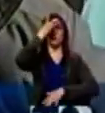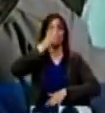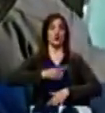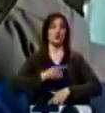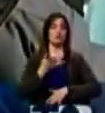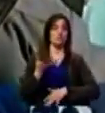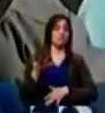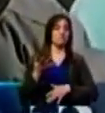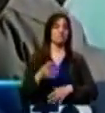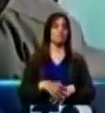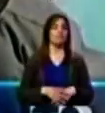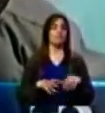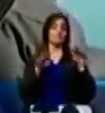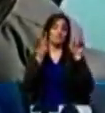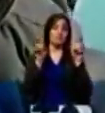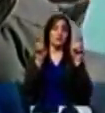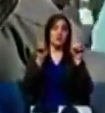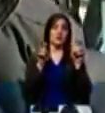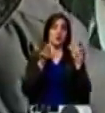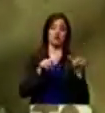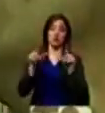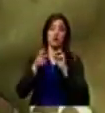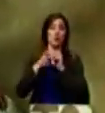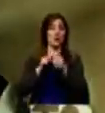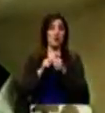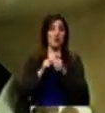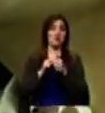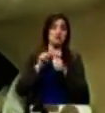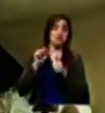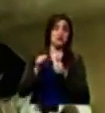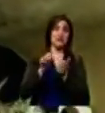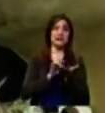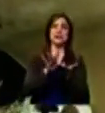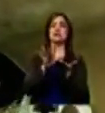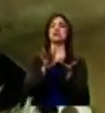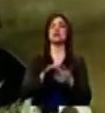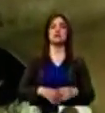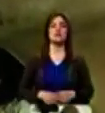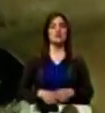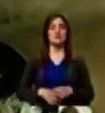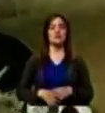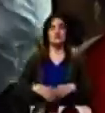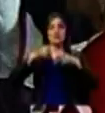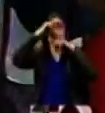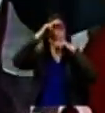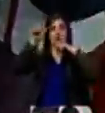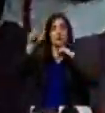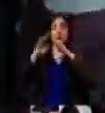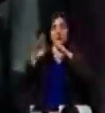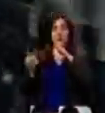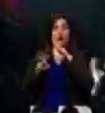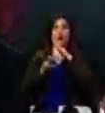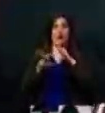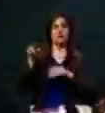una vulneración del tema migratorio y si es que es así, será deportado. La noticia de la naturalización de Julian Assange como ecuatoriano hizo